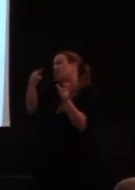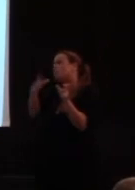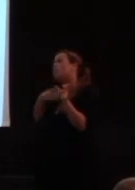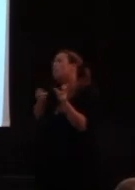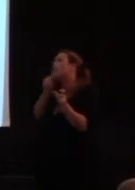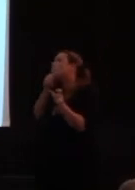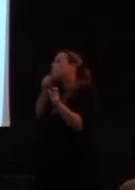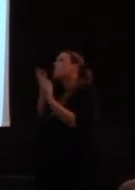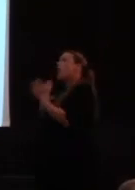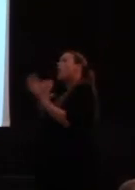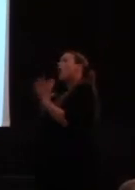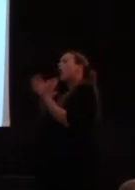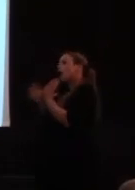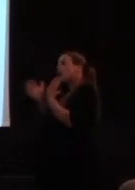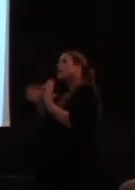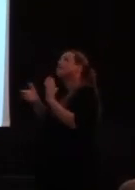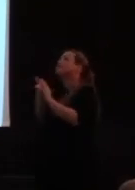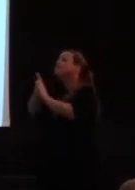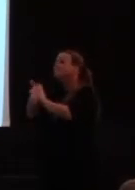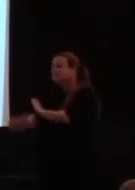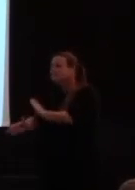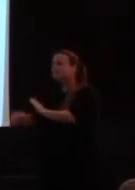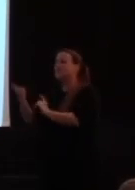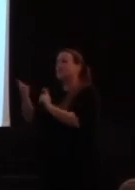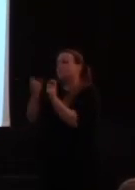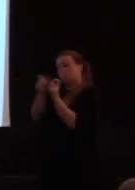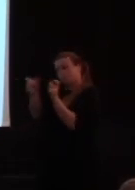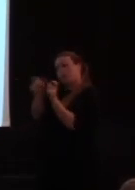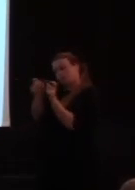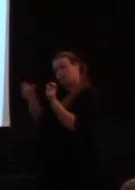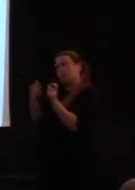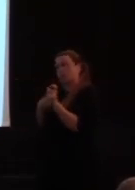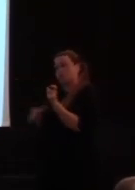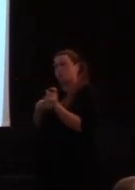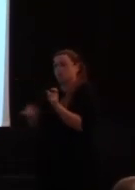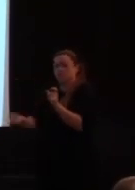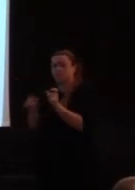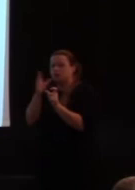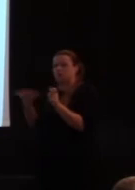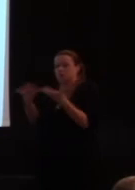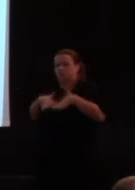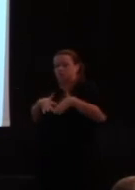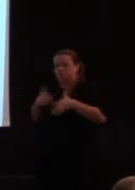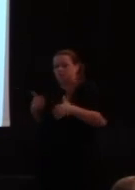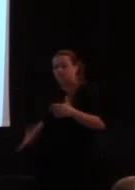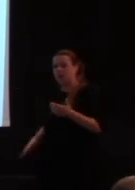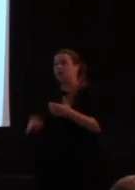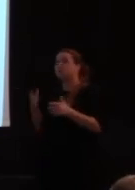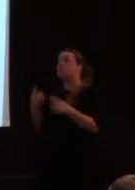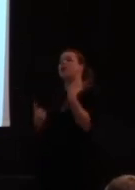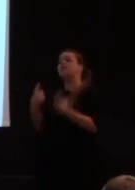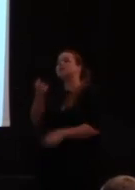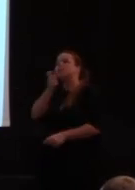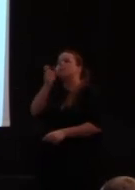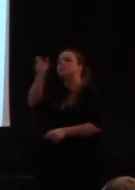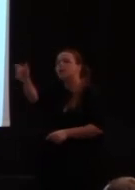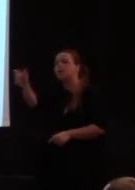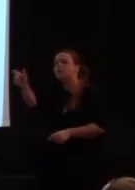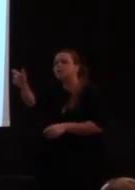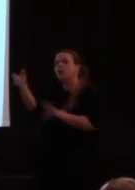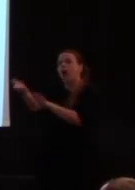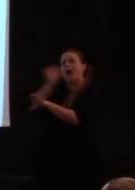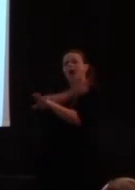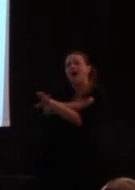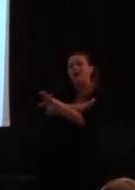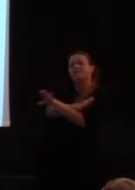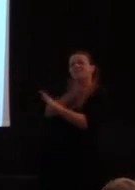abuela, entonces es el momento de colocarle las palabras. Y a veces vamos directos a las palabras sin hacer este paso previo